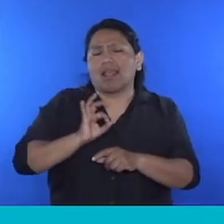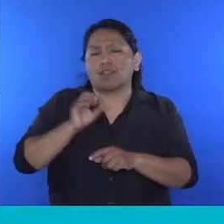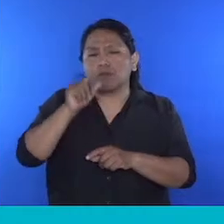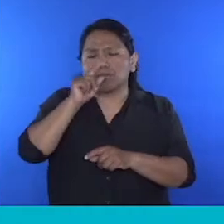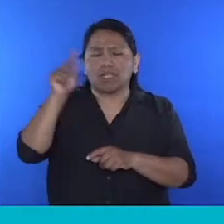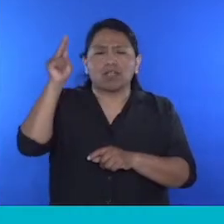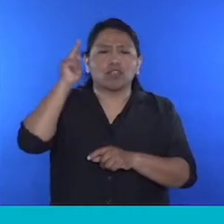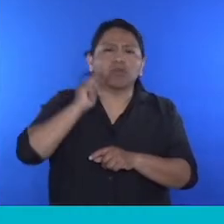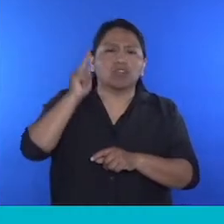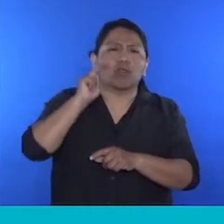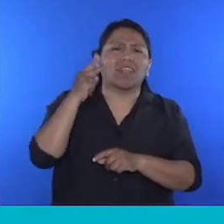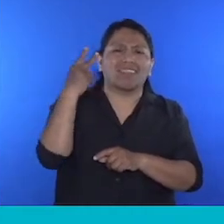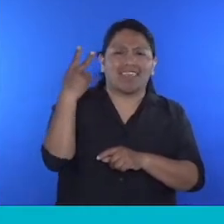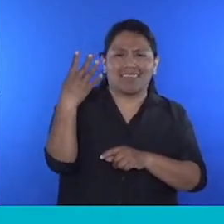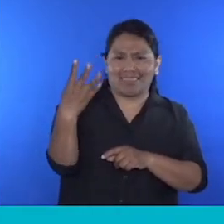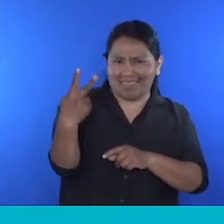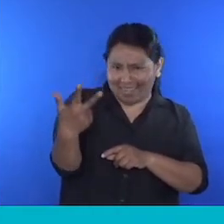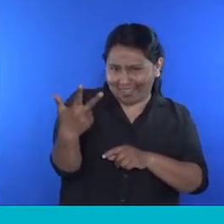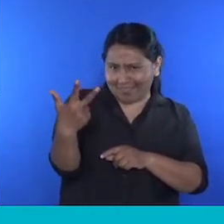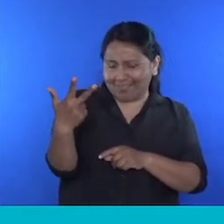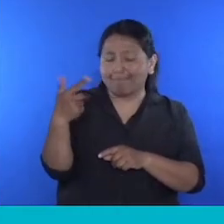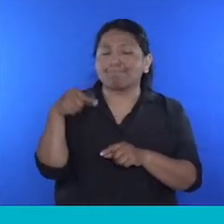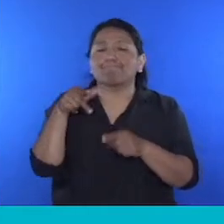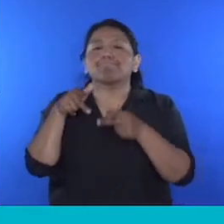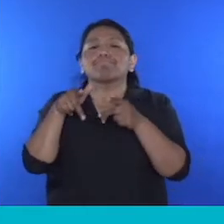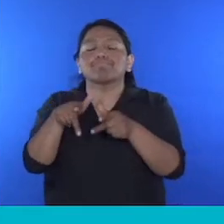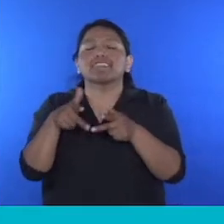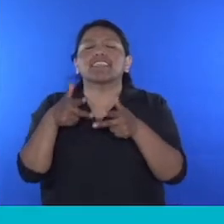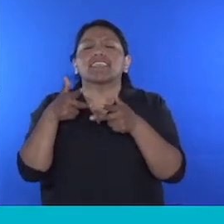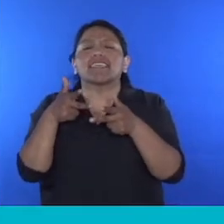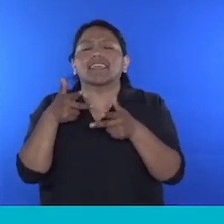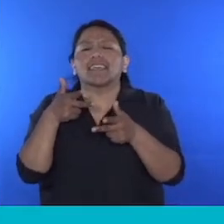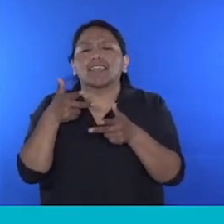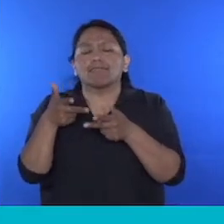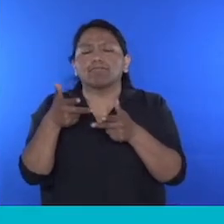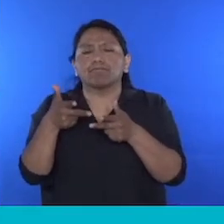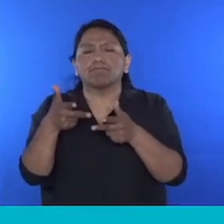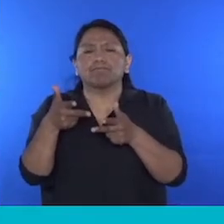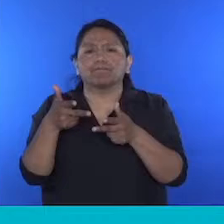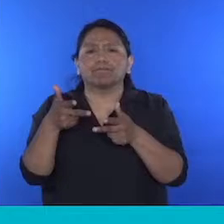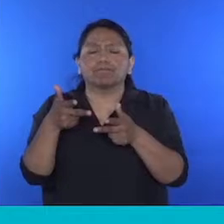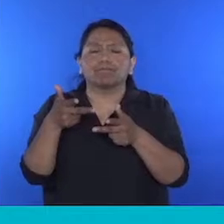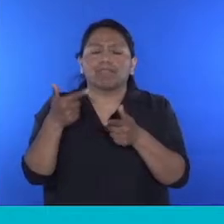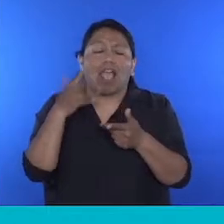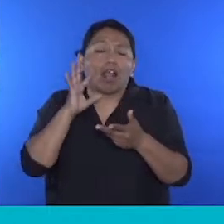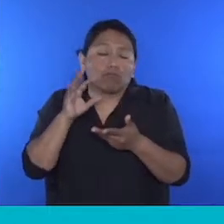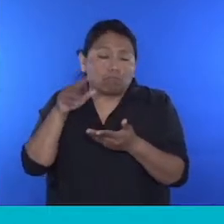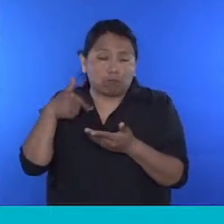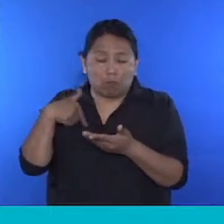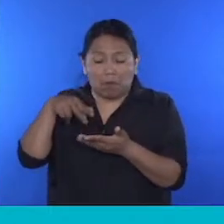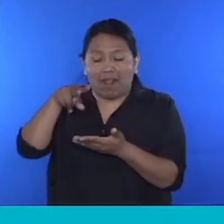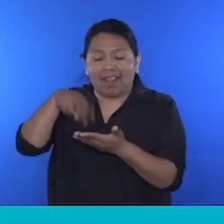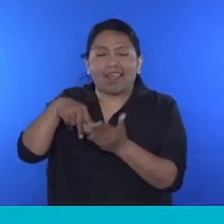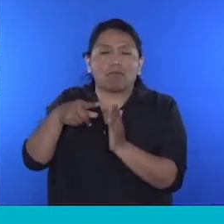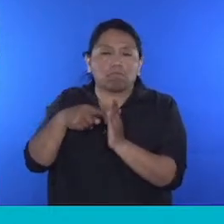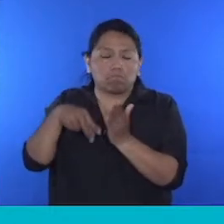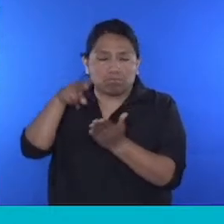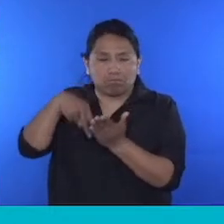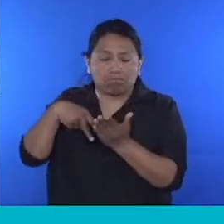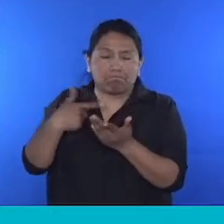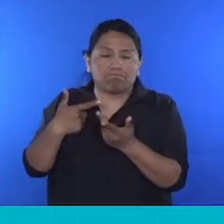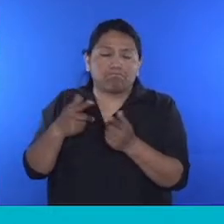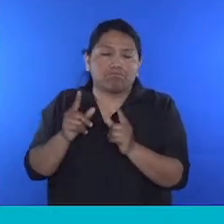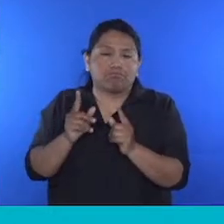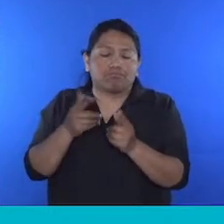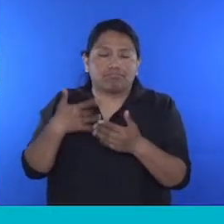1993, y que resume, de alguna forma, iba a leer un punteo, lo voy a hacer de modo